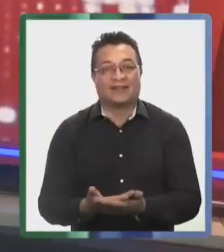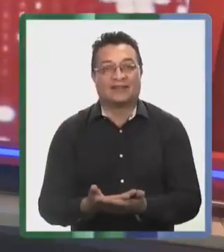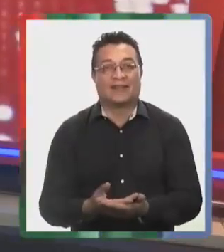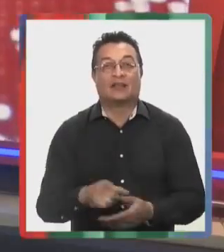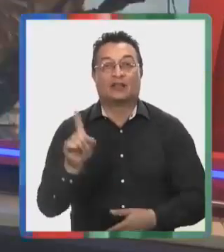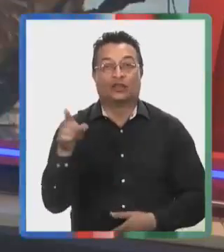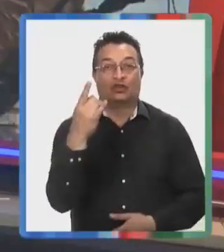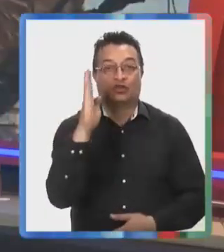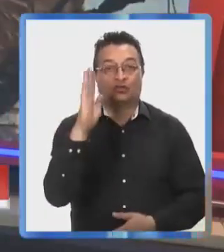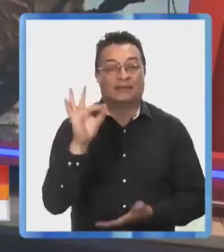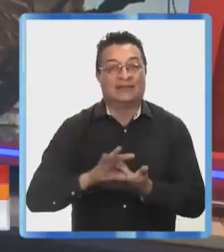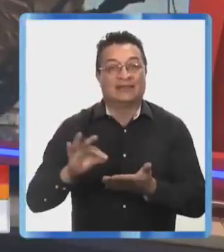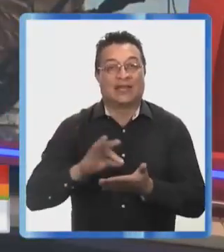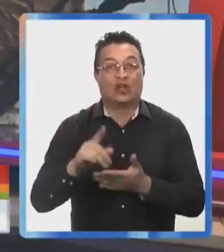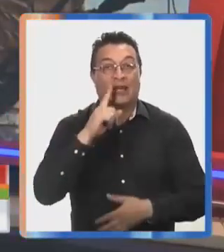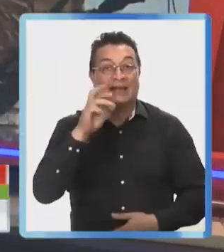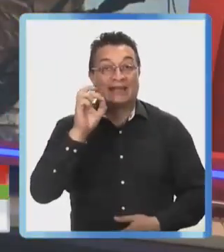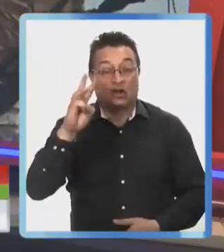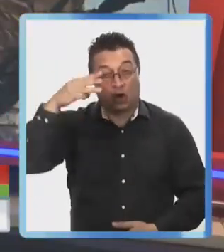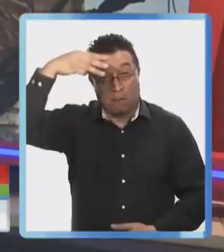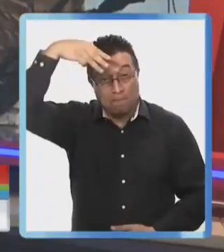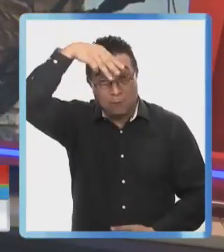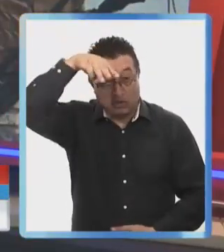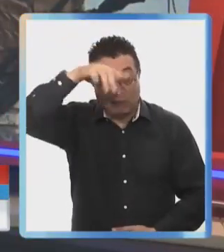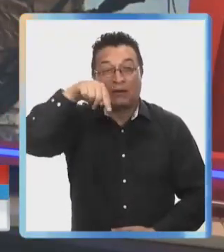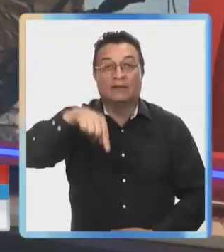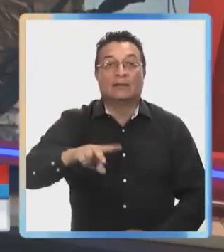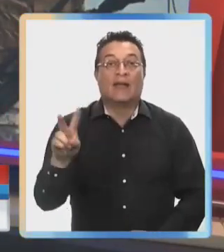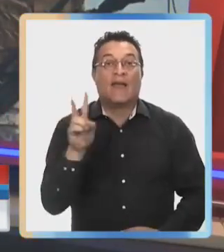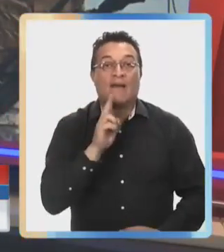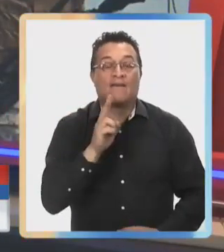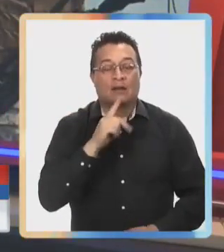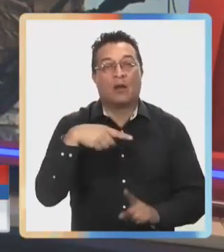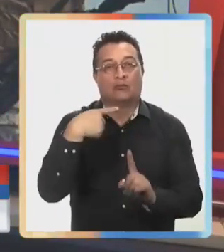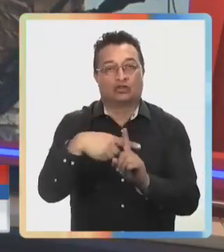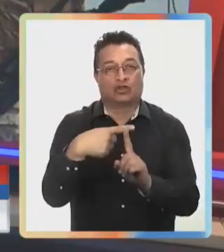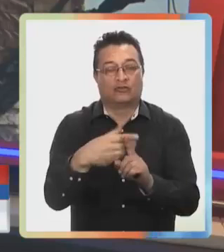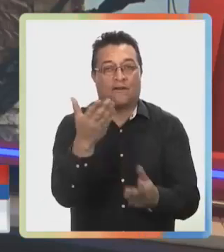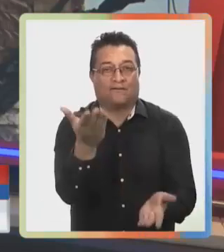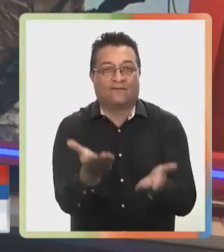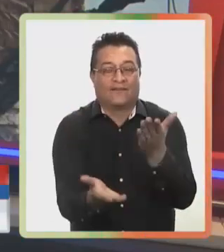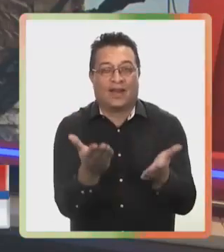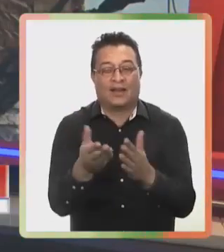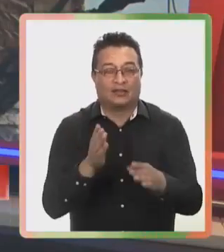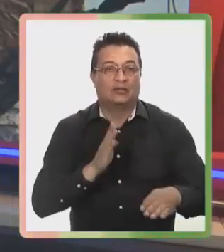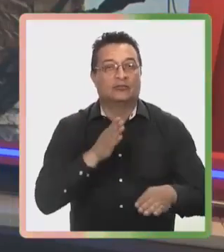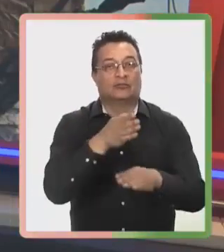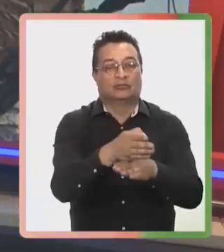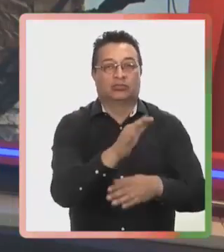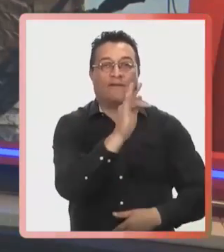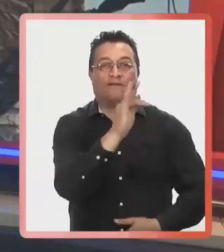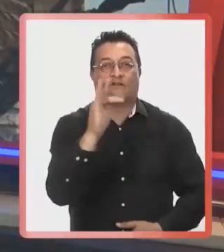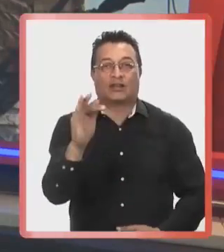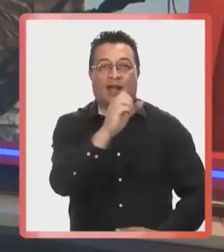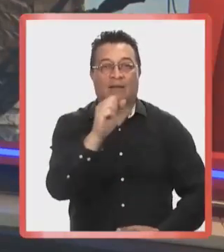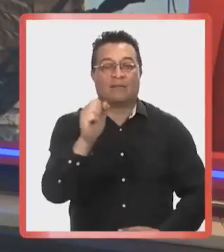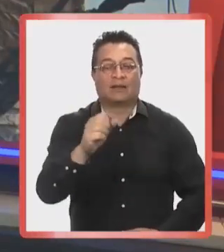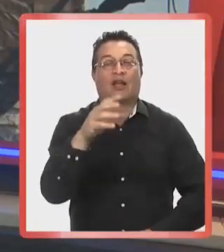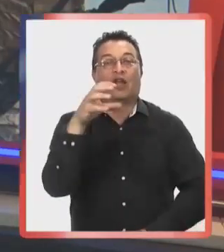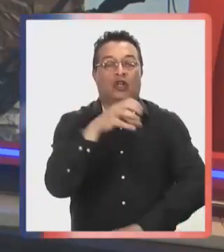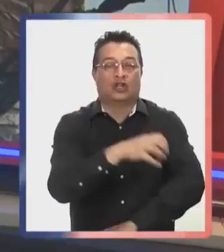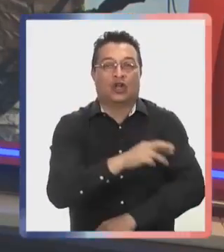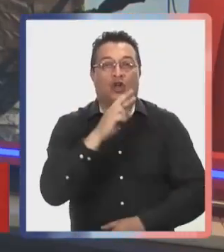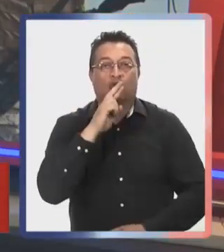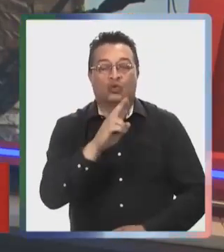están? El subsecretario del Interior, Manuel Monsalve, realizó este viernes un positivo balance del despliegue de las Fuerzas Armadas en